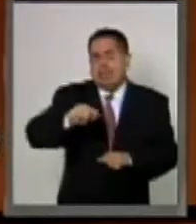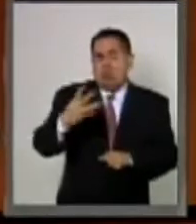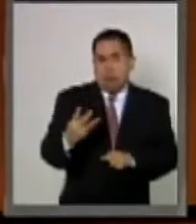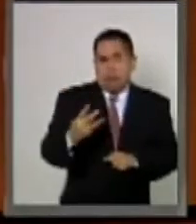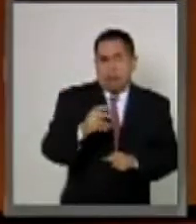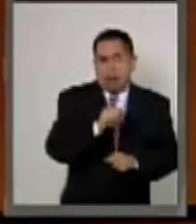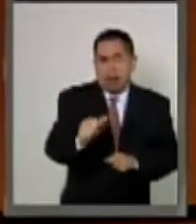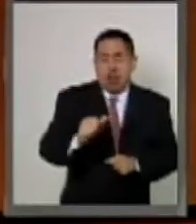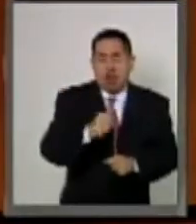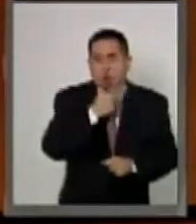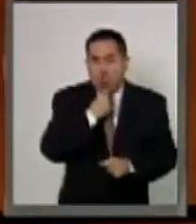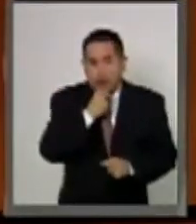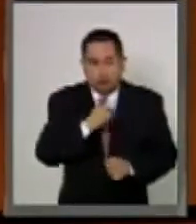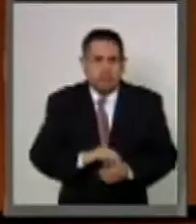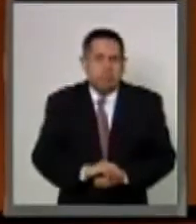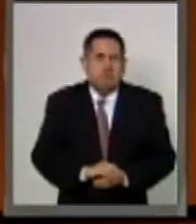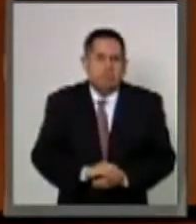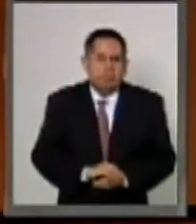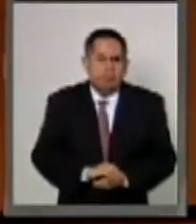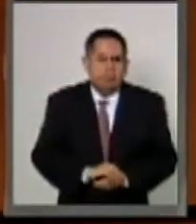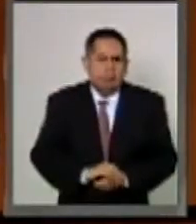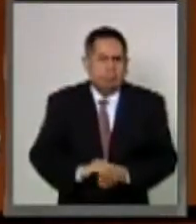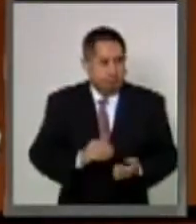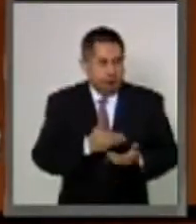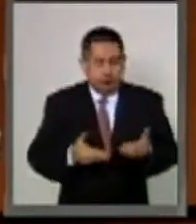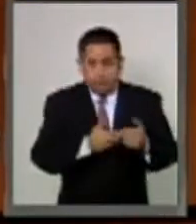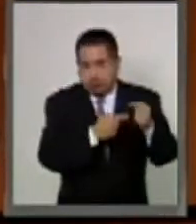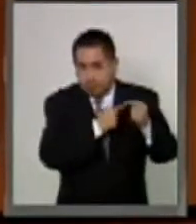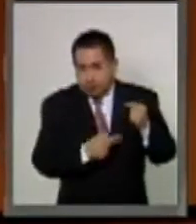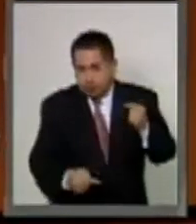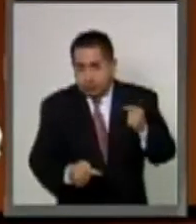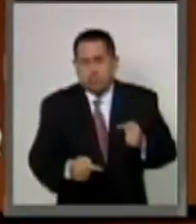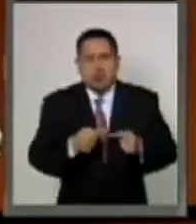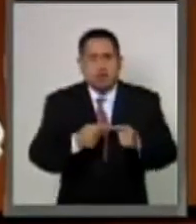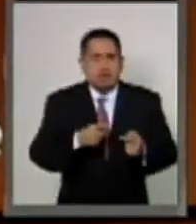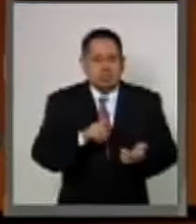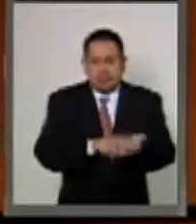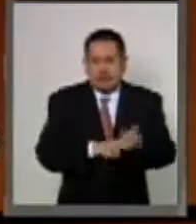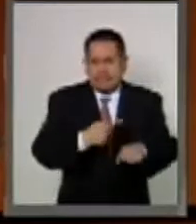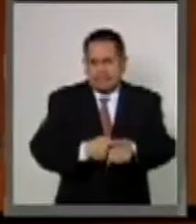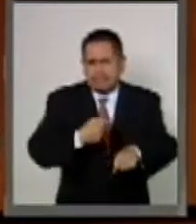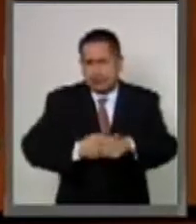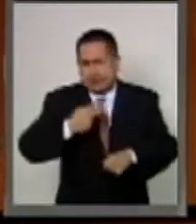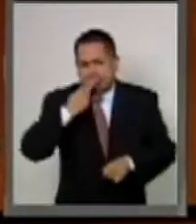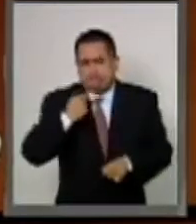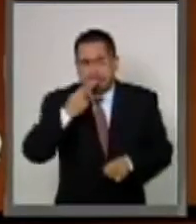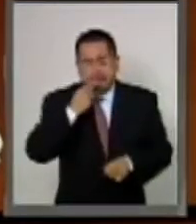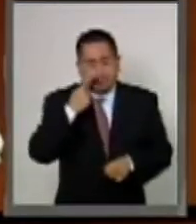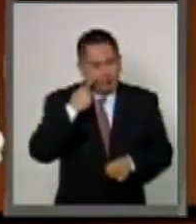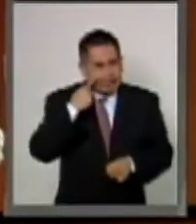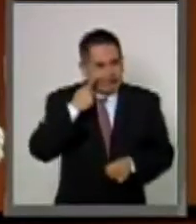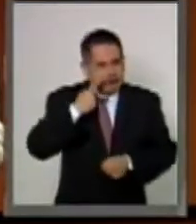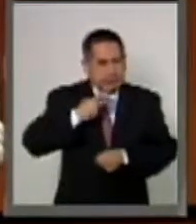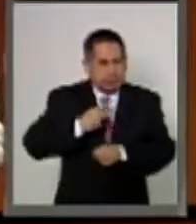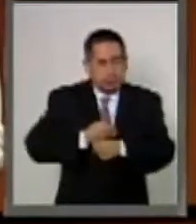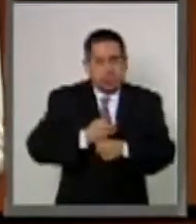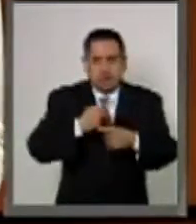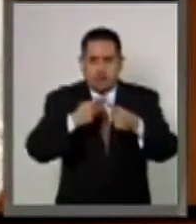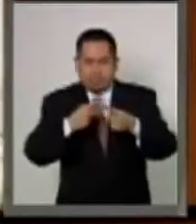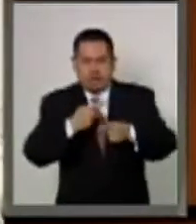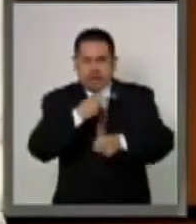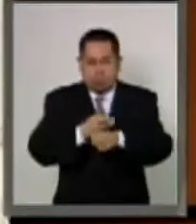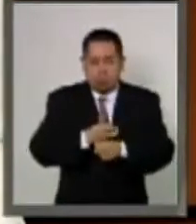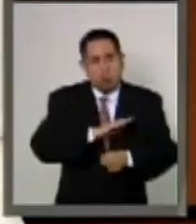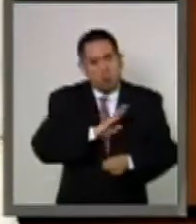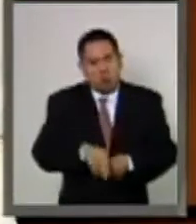3.774 en casos de hombres. Hasta la fecha, esta enfermedad sigue siendo la segunda causa de muerte en mi